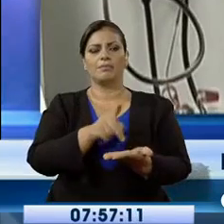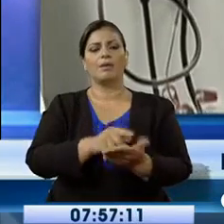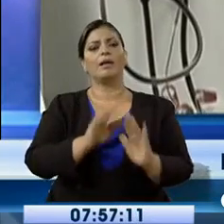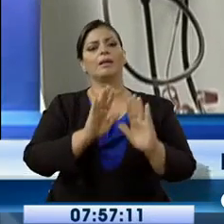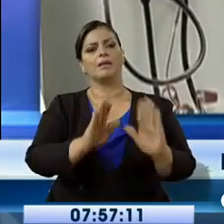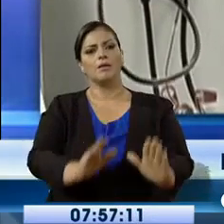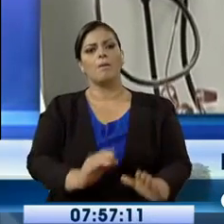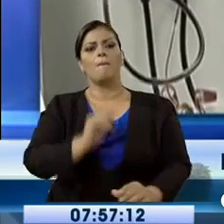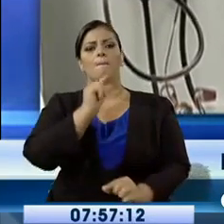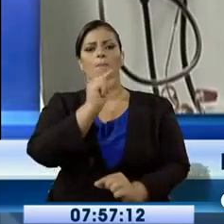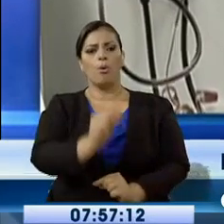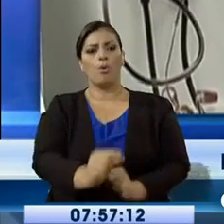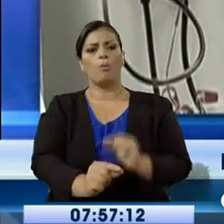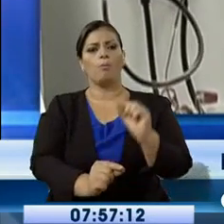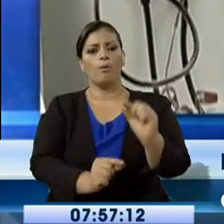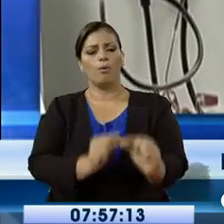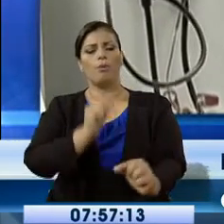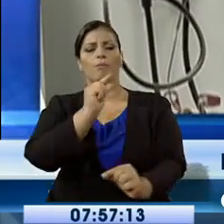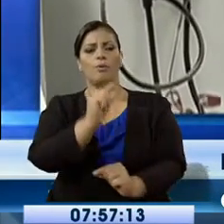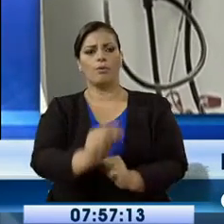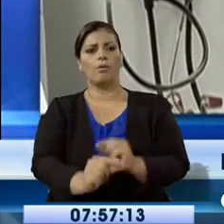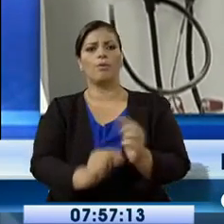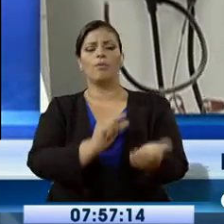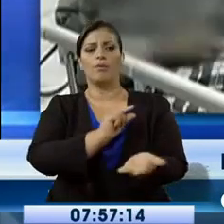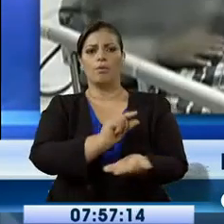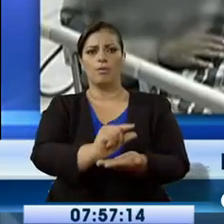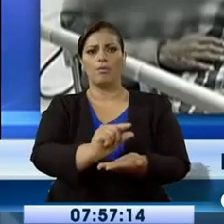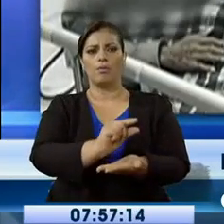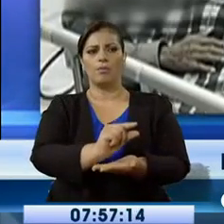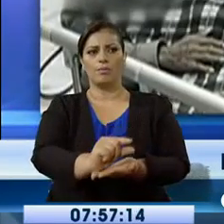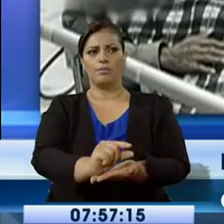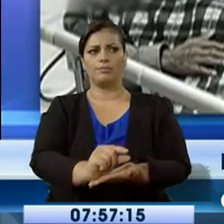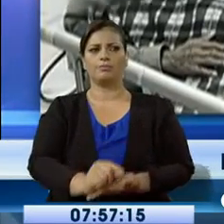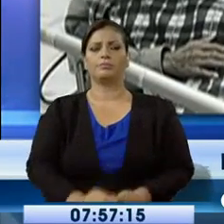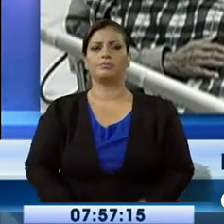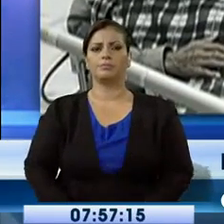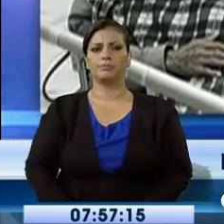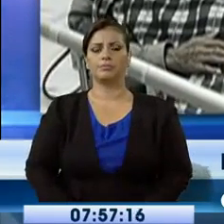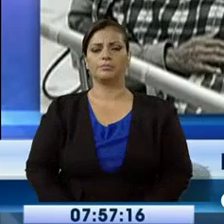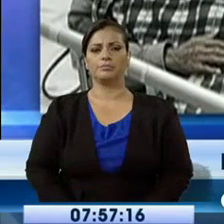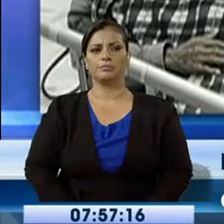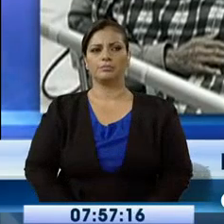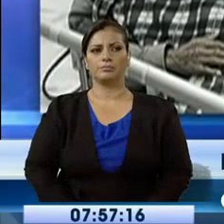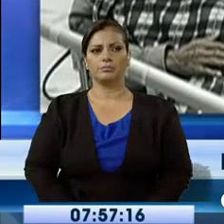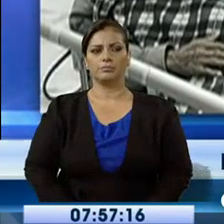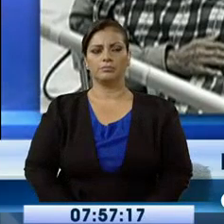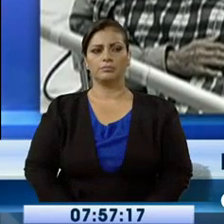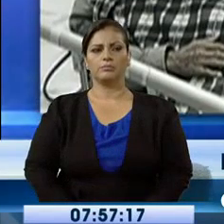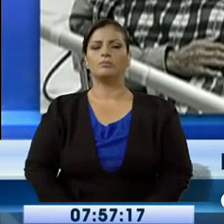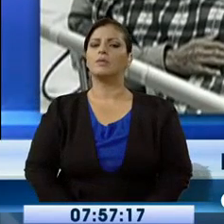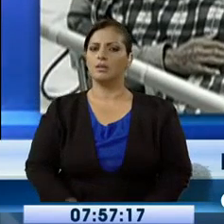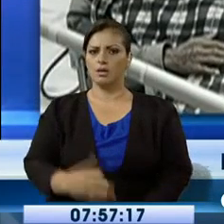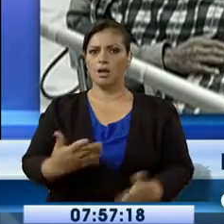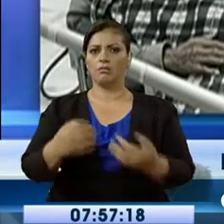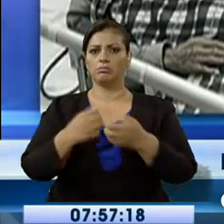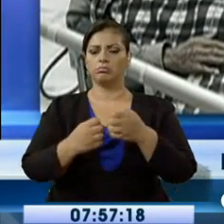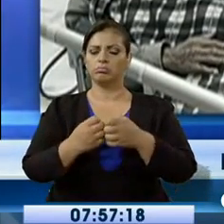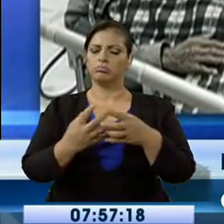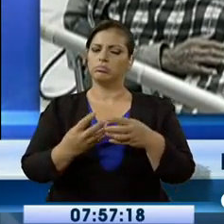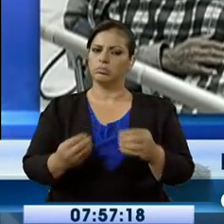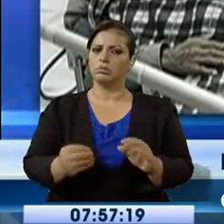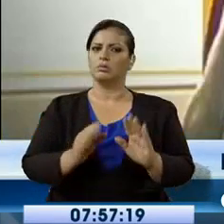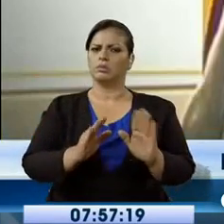pagos parciales. Estos son desfases que se presentan de manera transitoria, pero se los está resolviendo de